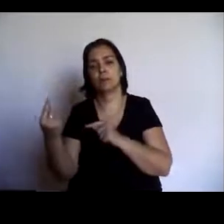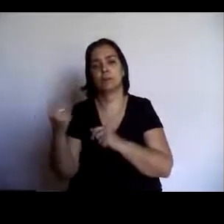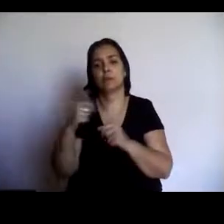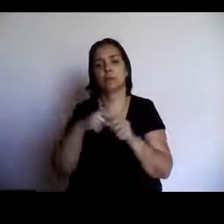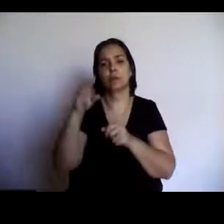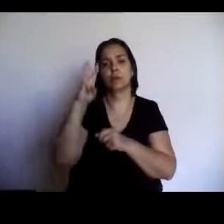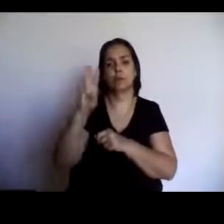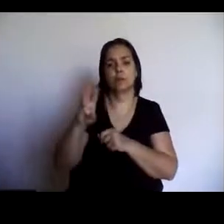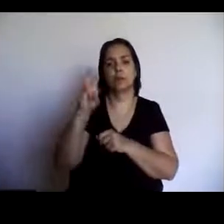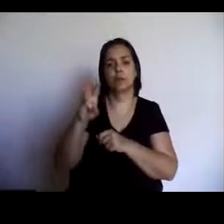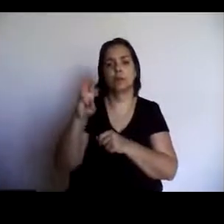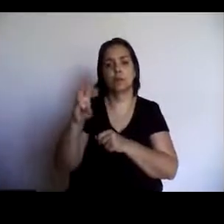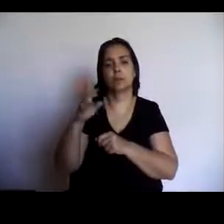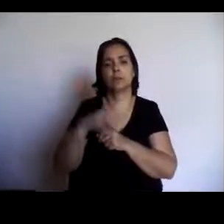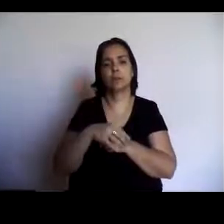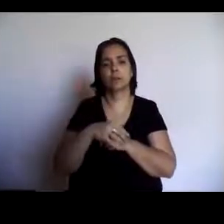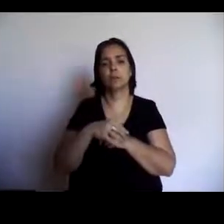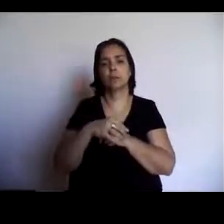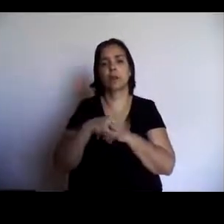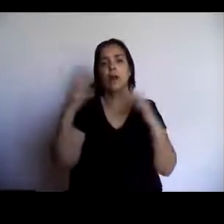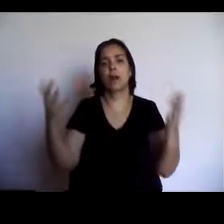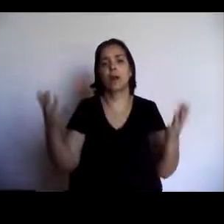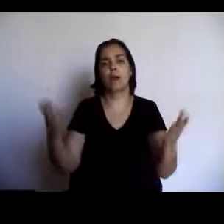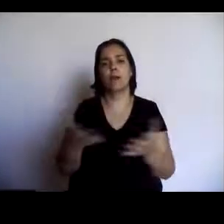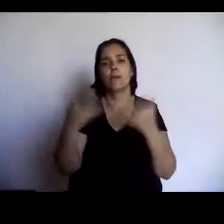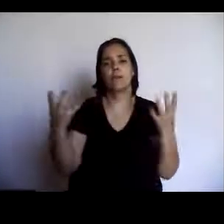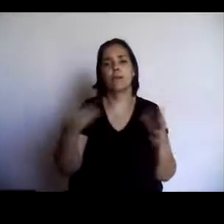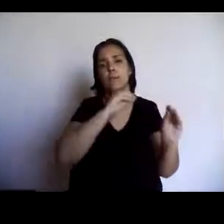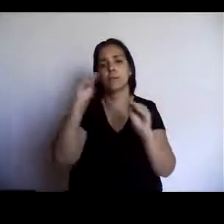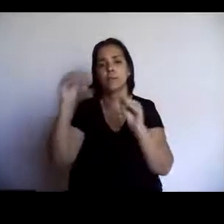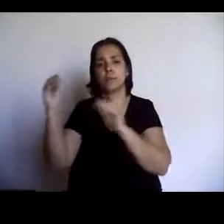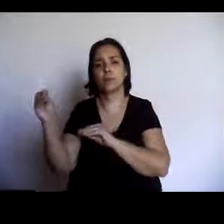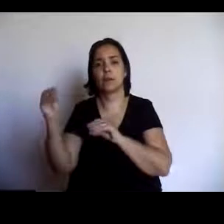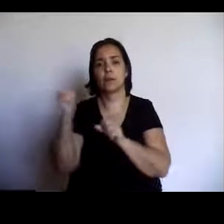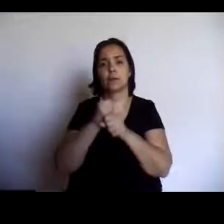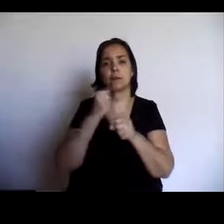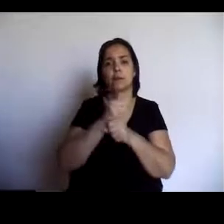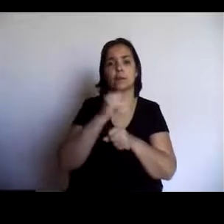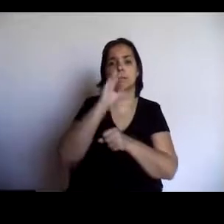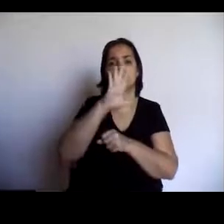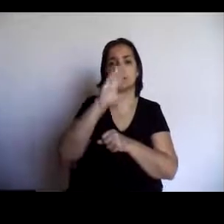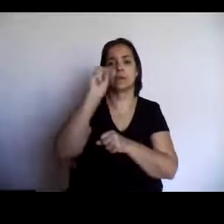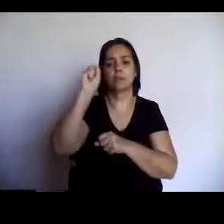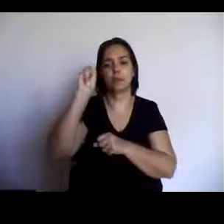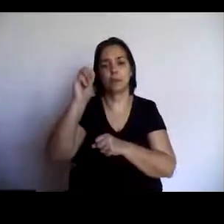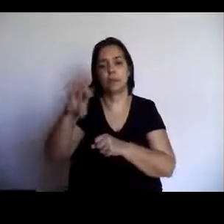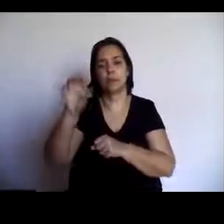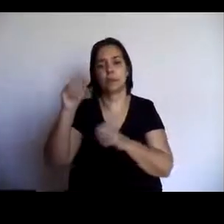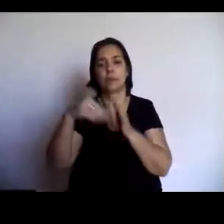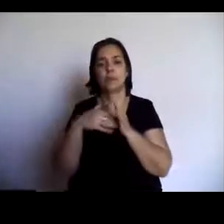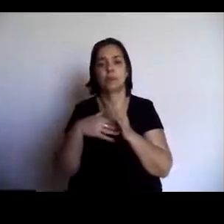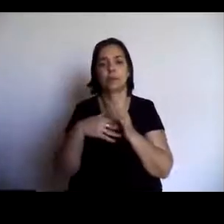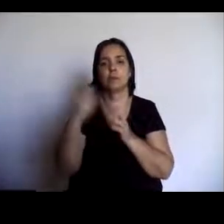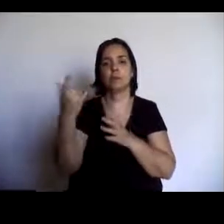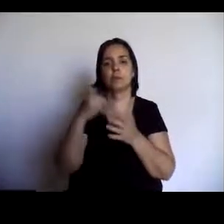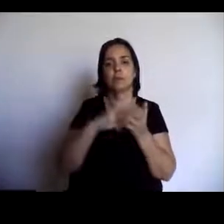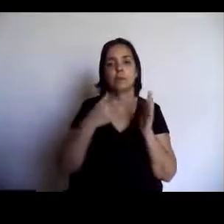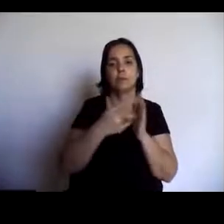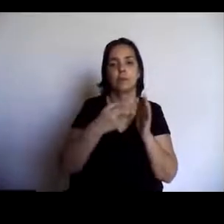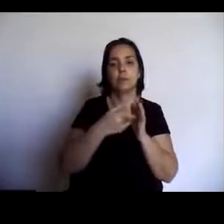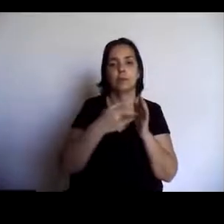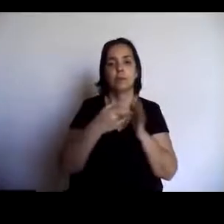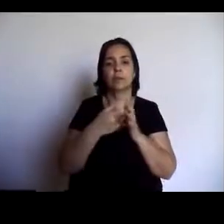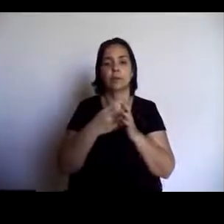se llaman Genera tu actividad, formación, autoempleo y contratación por 514.000 euros. En el proyecto Renjo, refuerzo